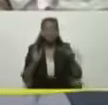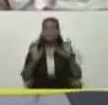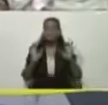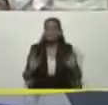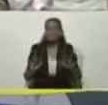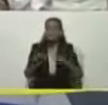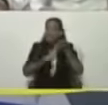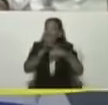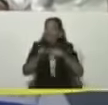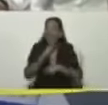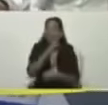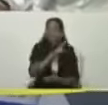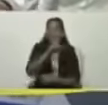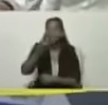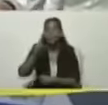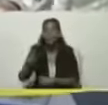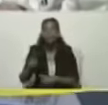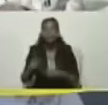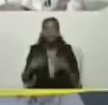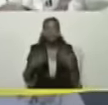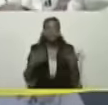del siglo XXI